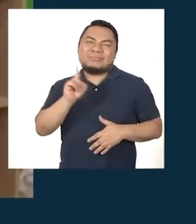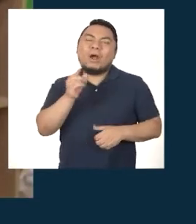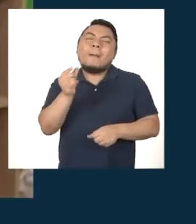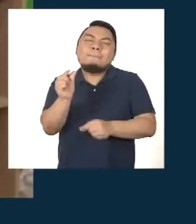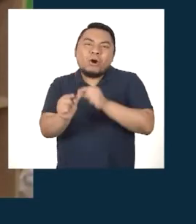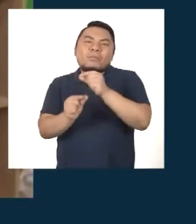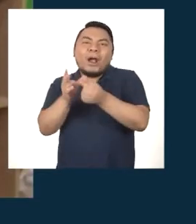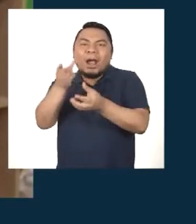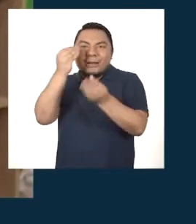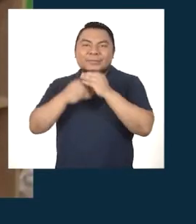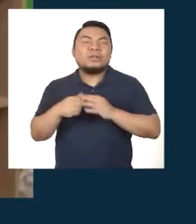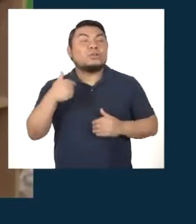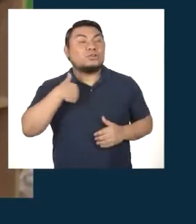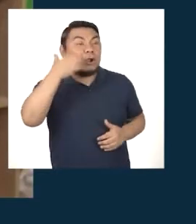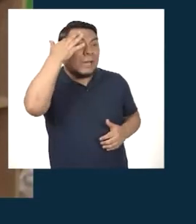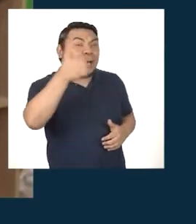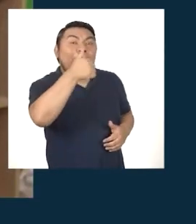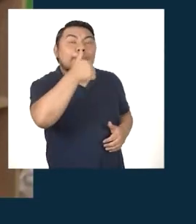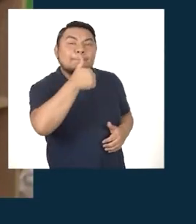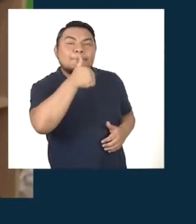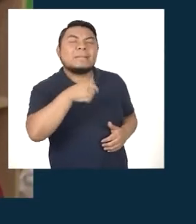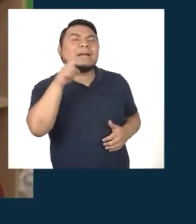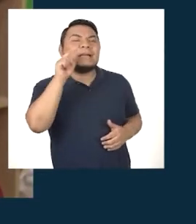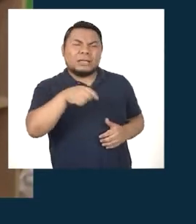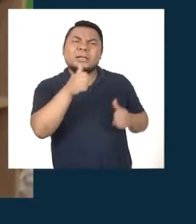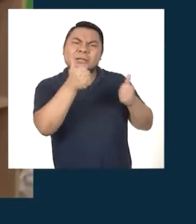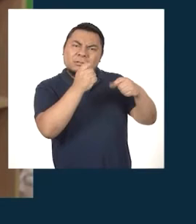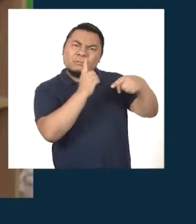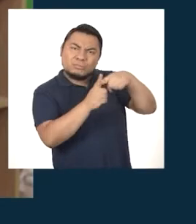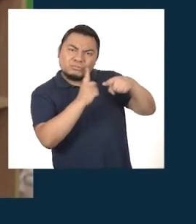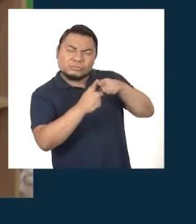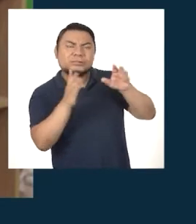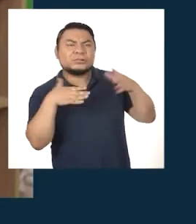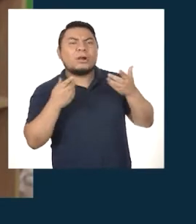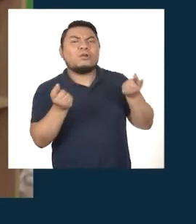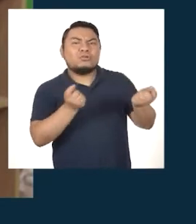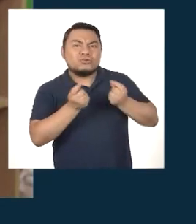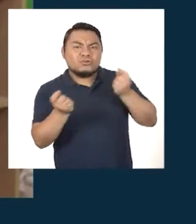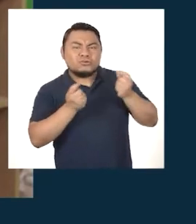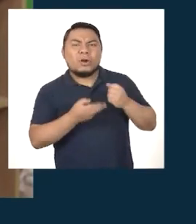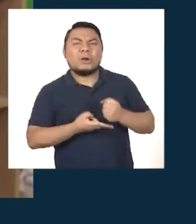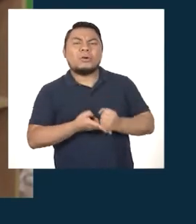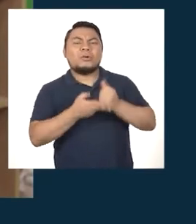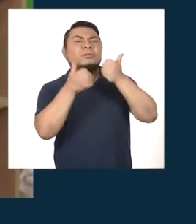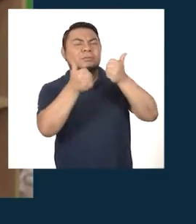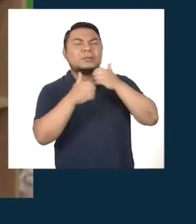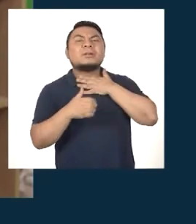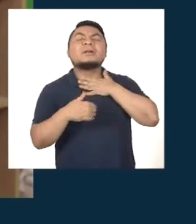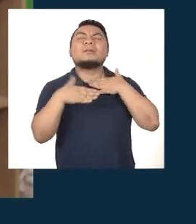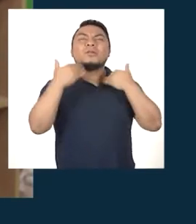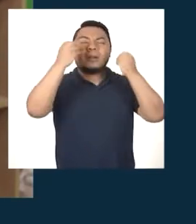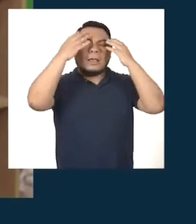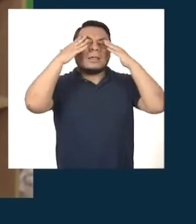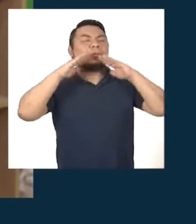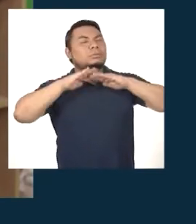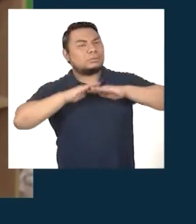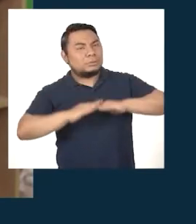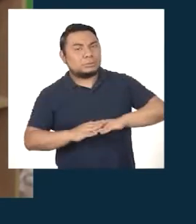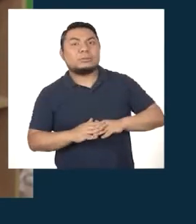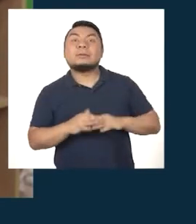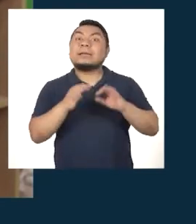una virtud que nos permite autocontrolarnos, que nos permite estar seguros, de poder desestresarnos.